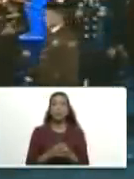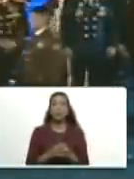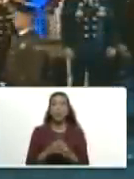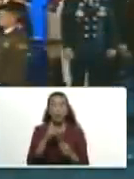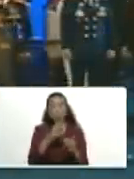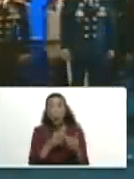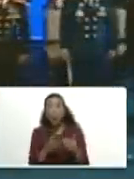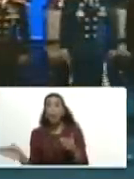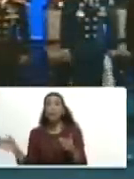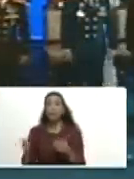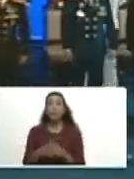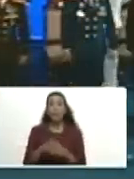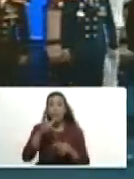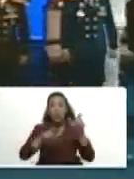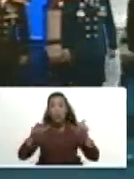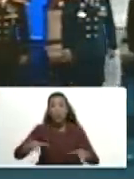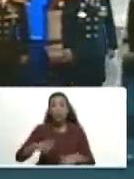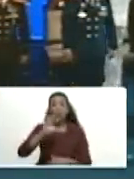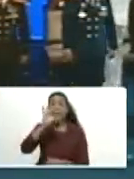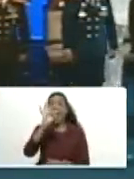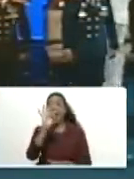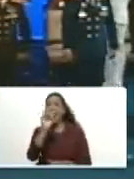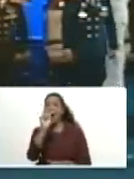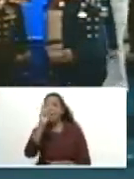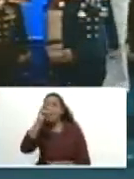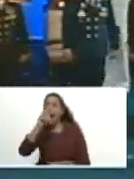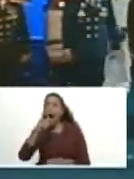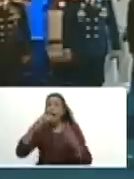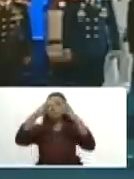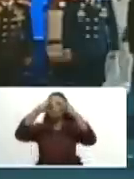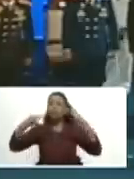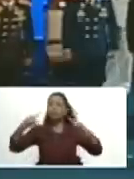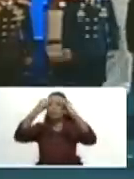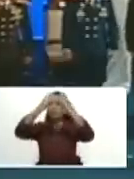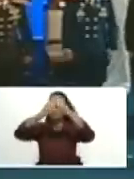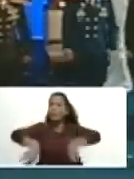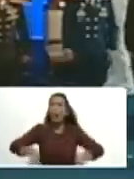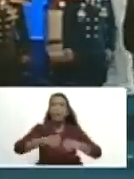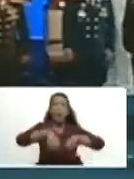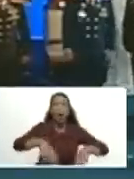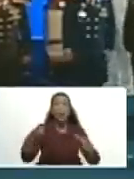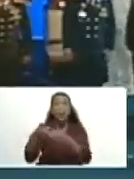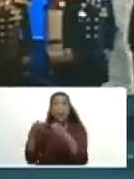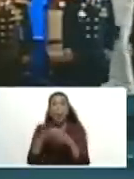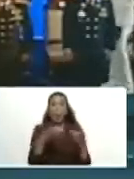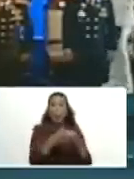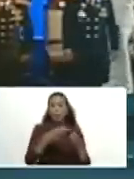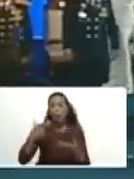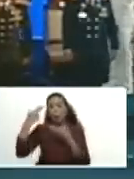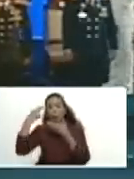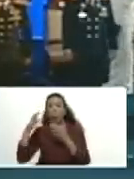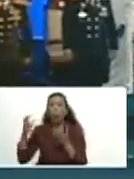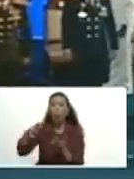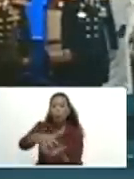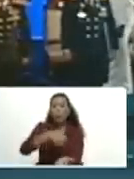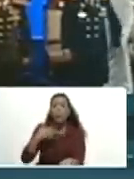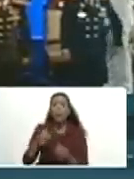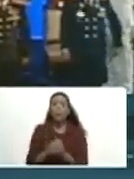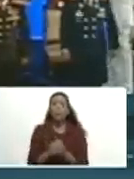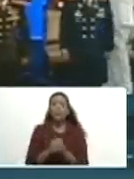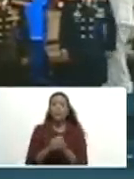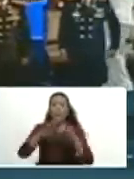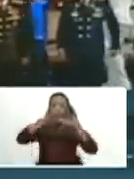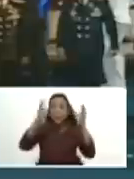Durante este operativo, los efectivos de la FAN encontraron y destruyeron los materiales utilizados por los grupos irregulares para cometer ecocidios.